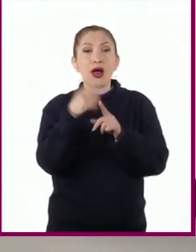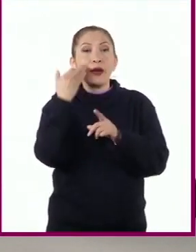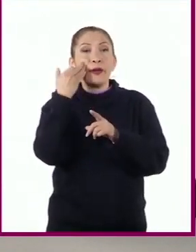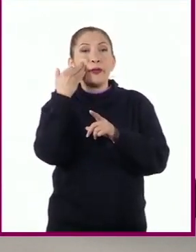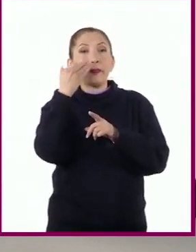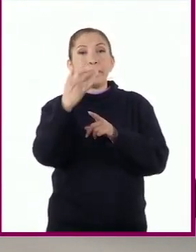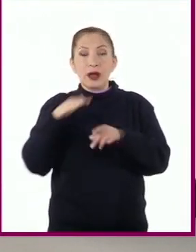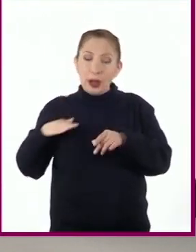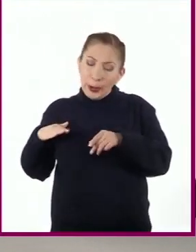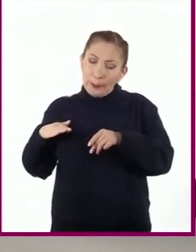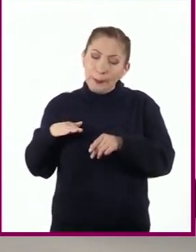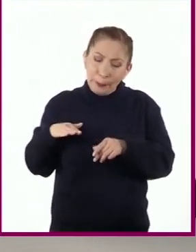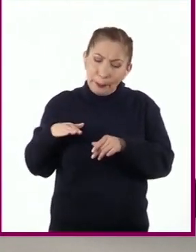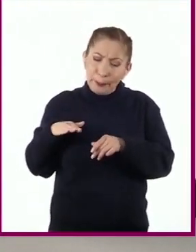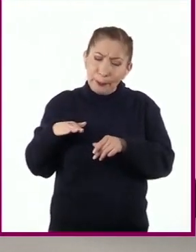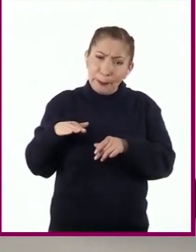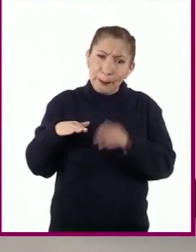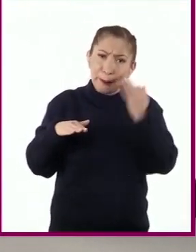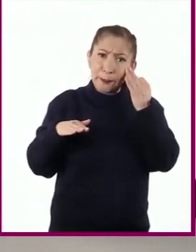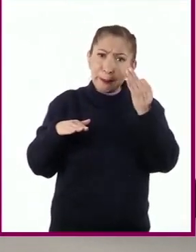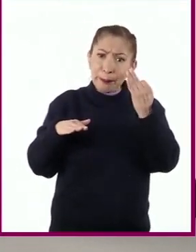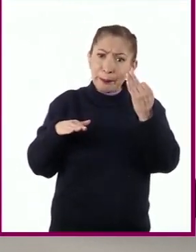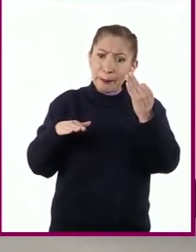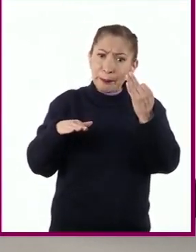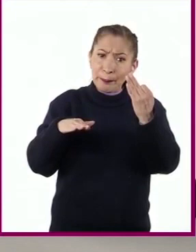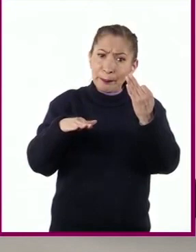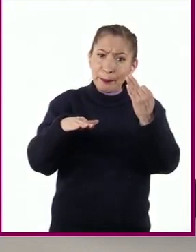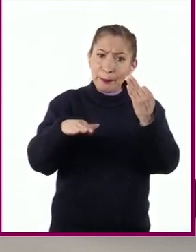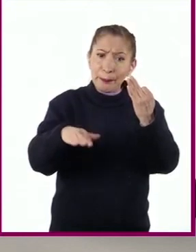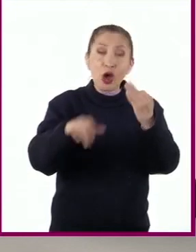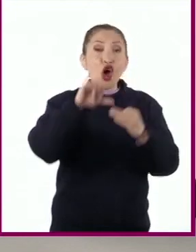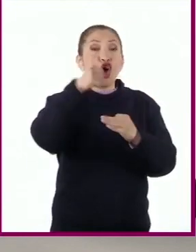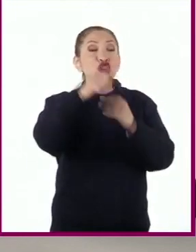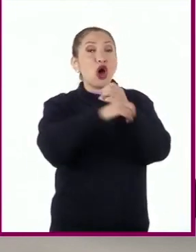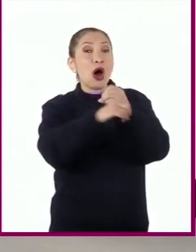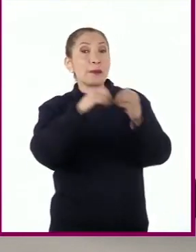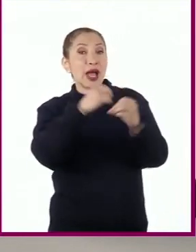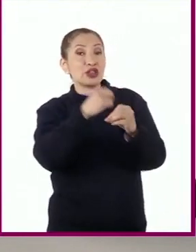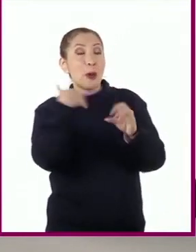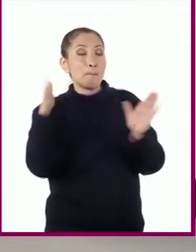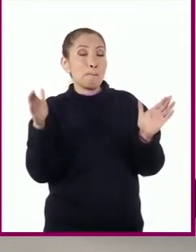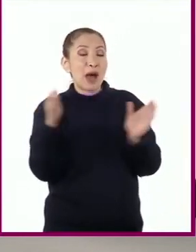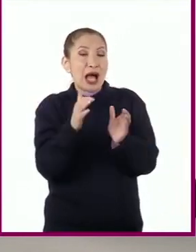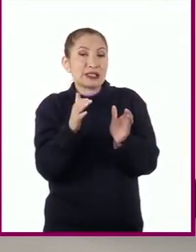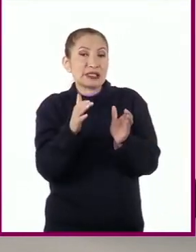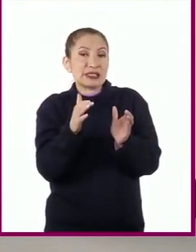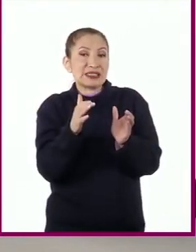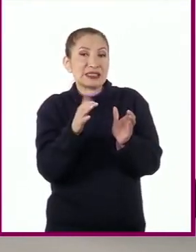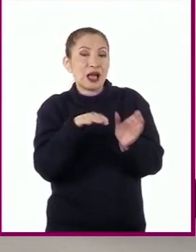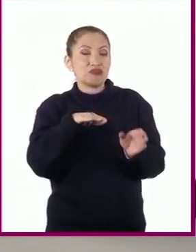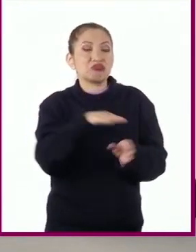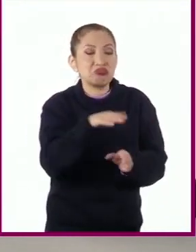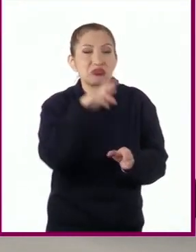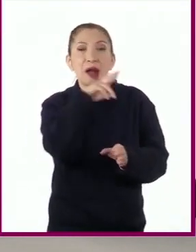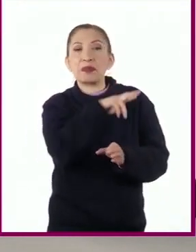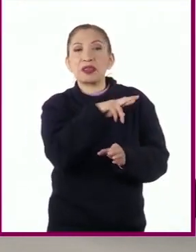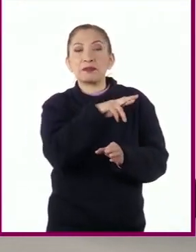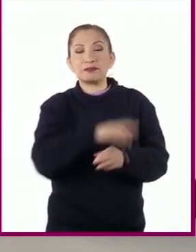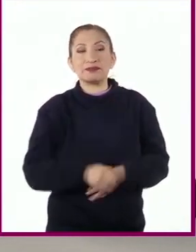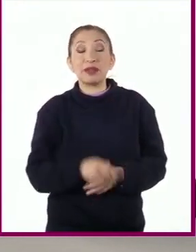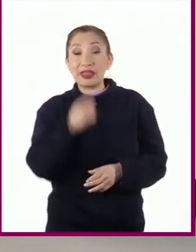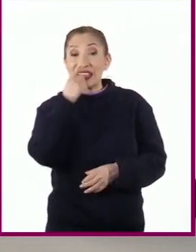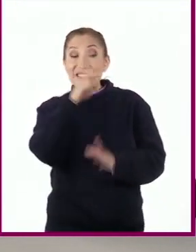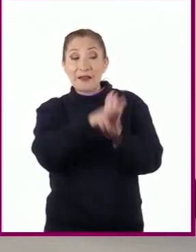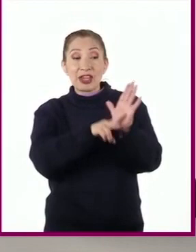un tiempo en hacer alto total, comparado con algún objeto que tenga menor masa. Maestra, en el video dicen